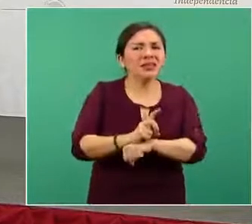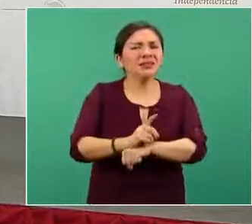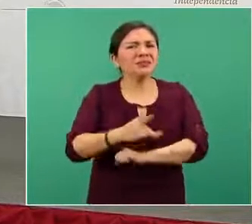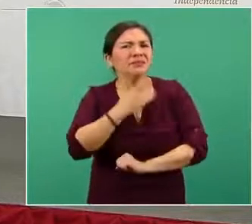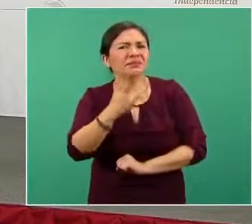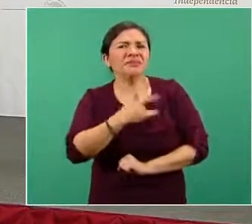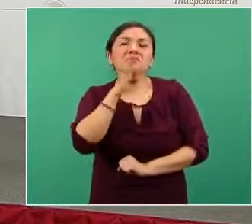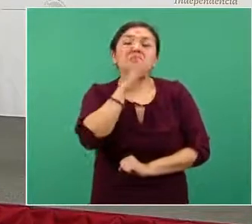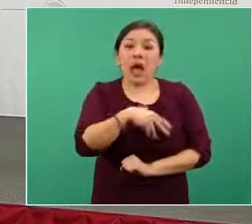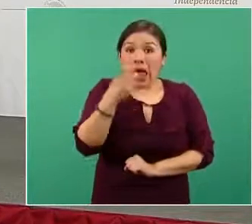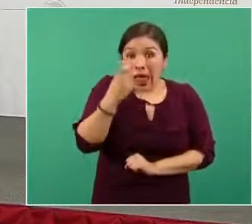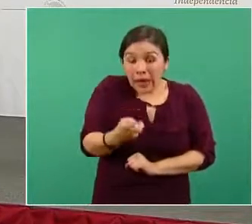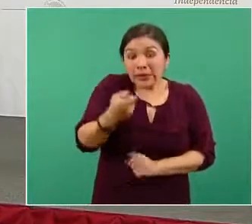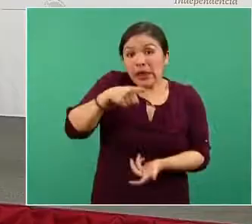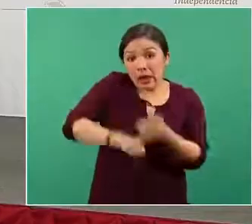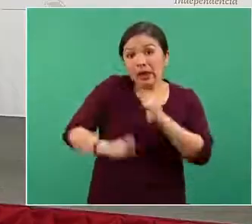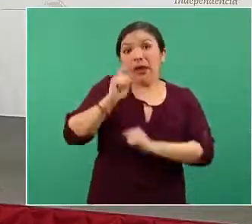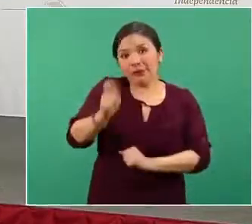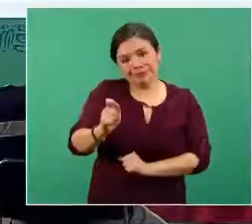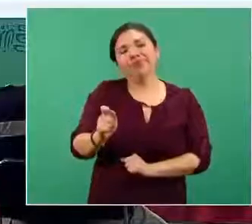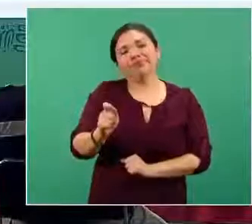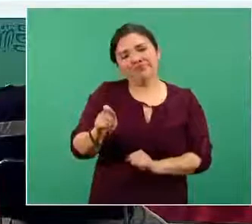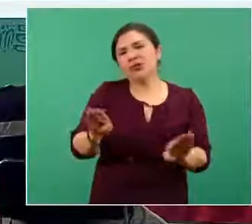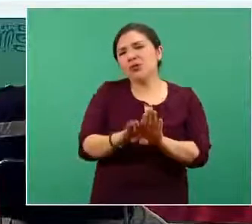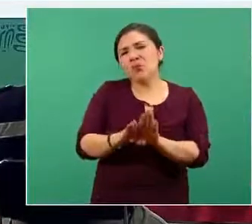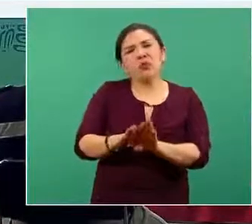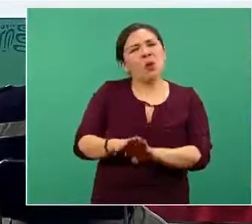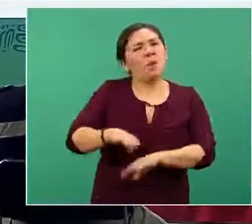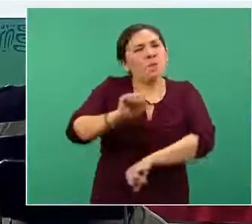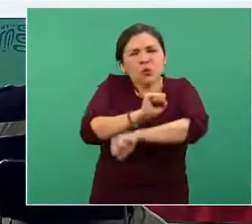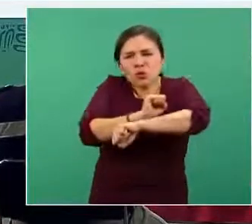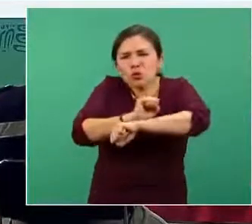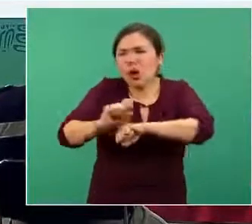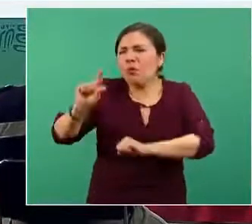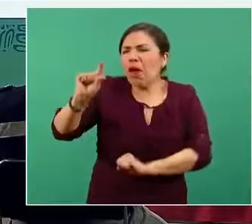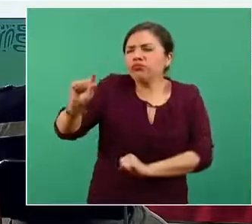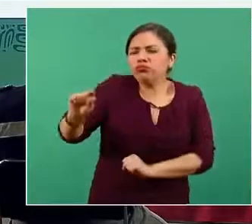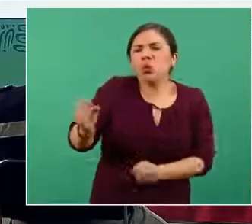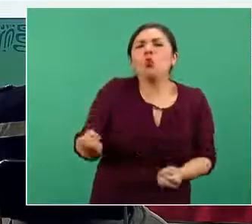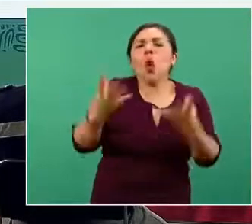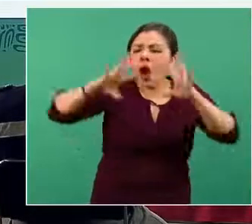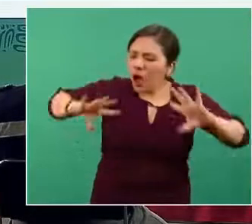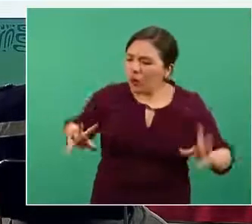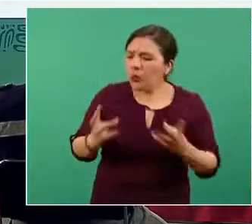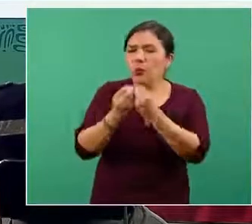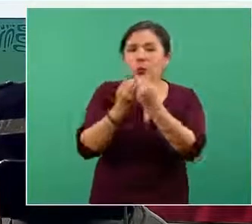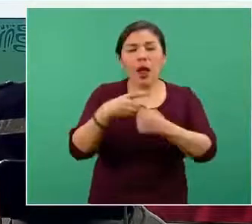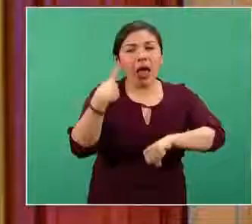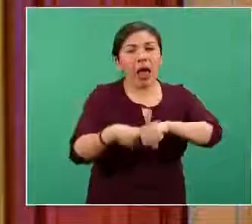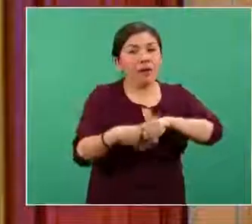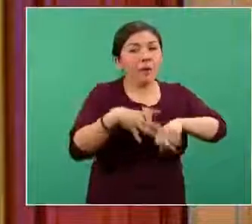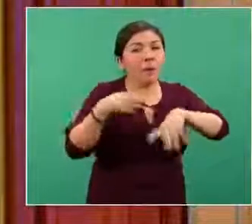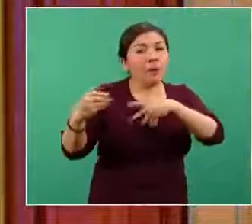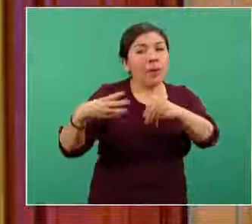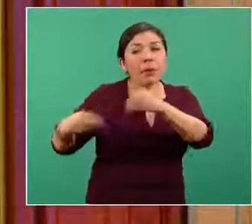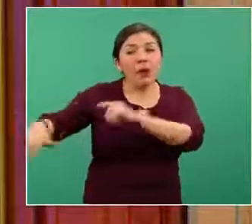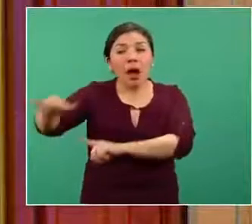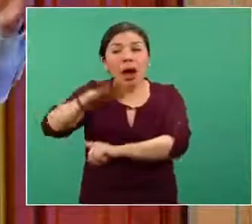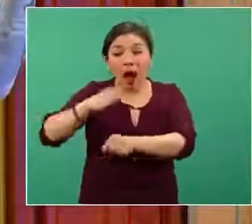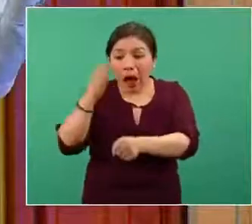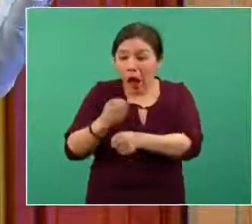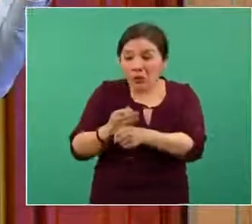pues bueno, representan una muy pequeña proporción en relación a todo el historial de la epidemia que hasta el momento ha